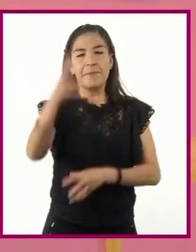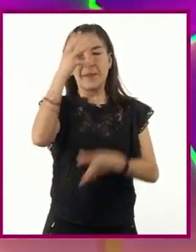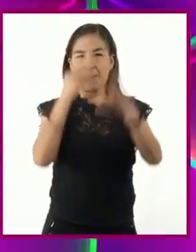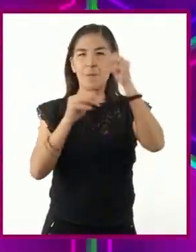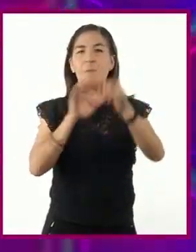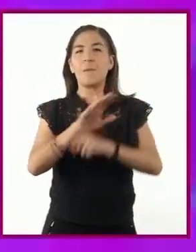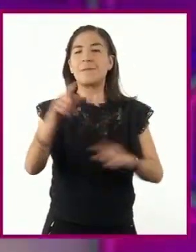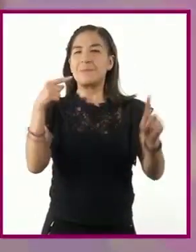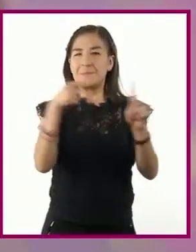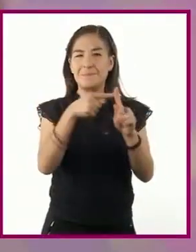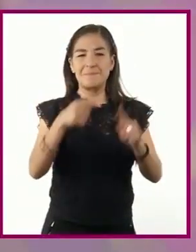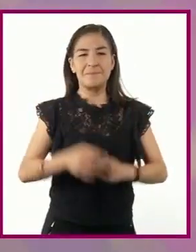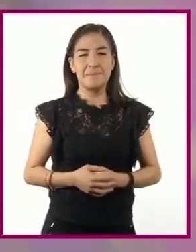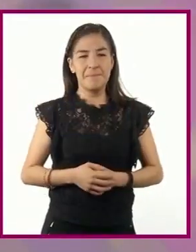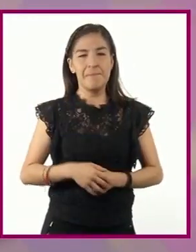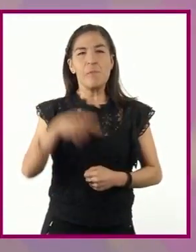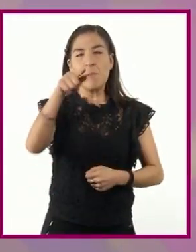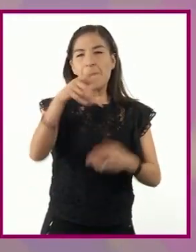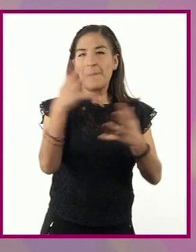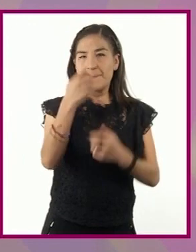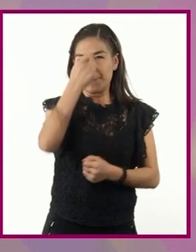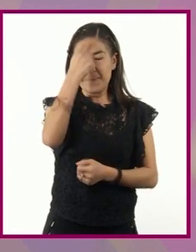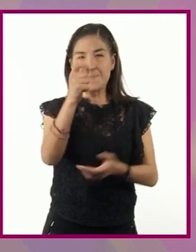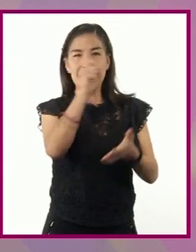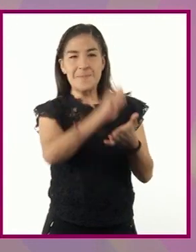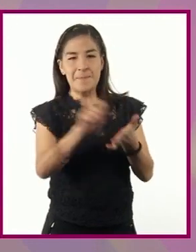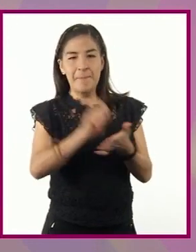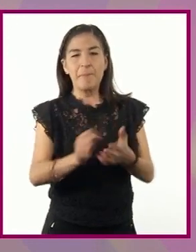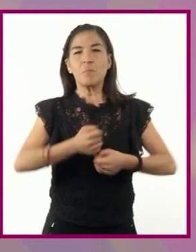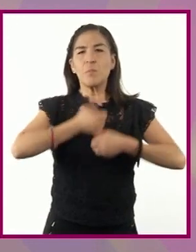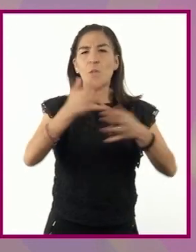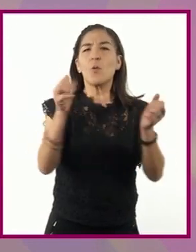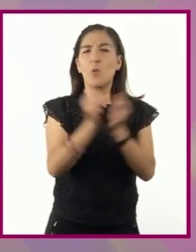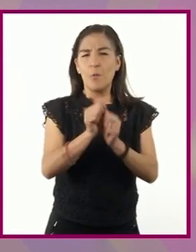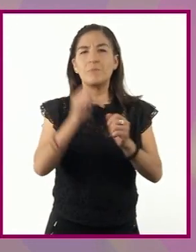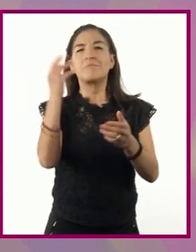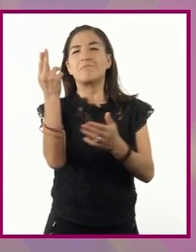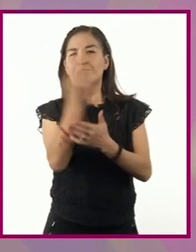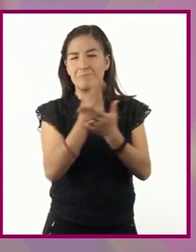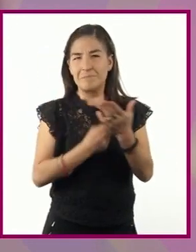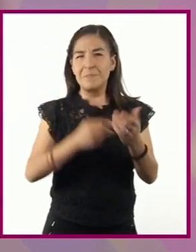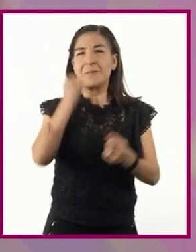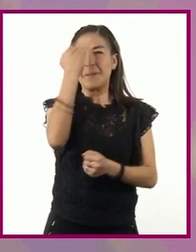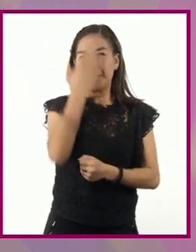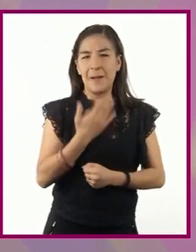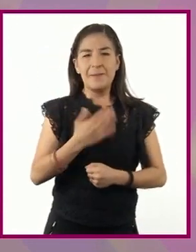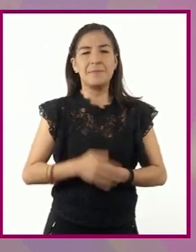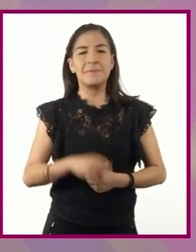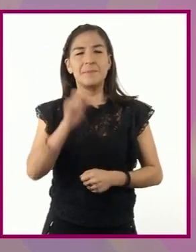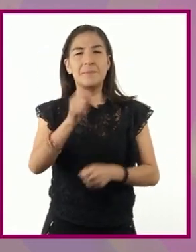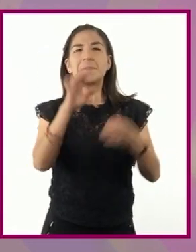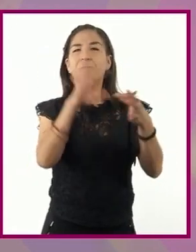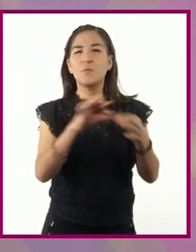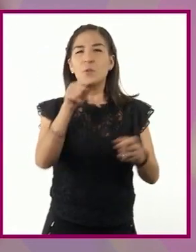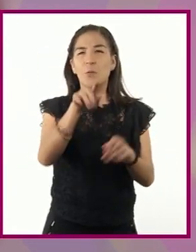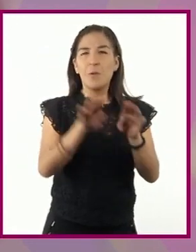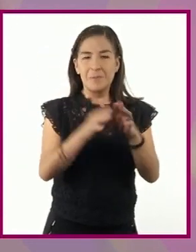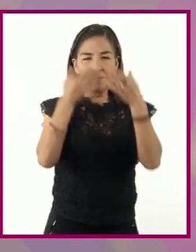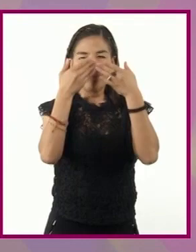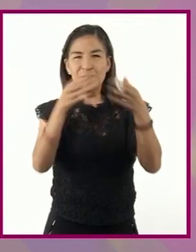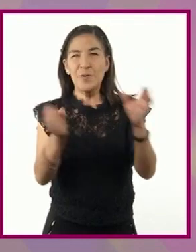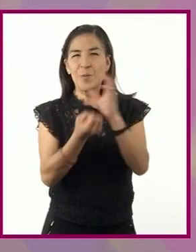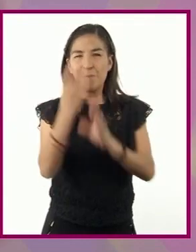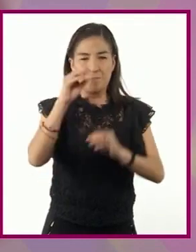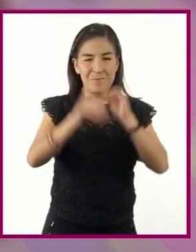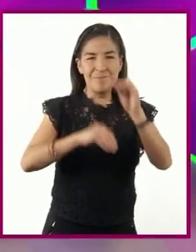aprendizaje esperado. Crea textos poéticos con formas gráficas y el propósito es que puedan explorar elementos